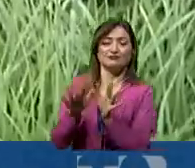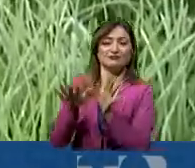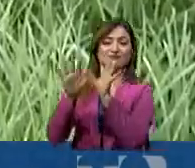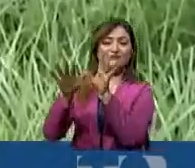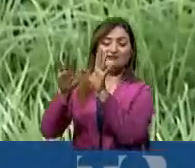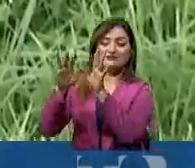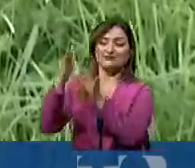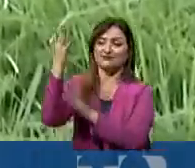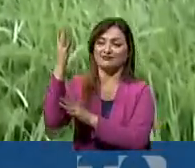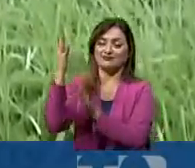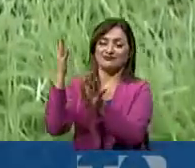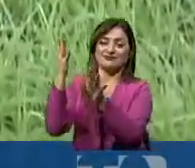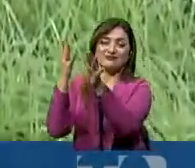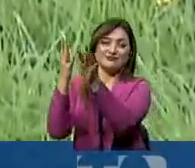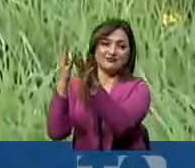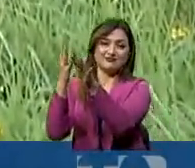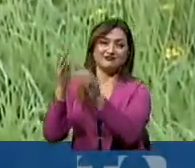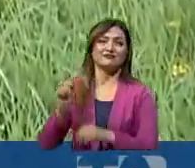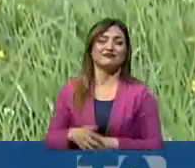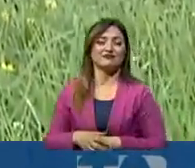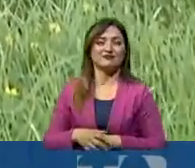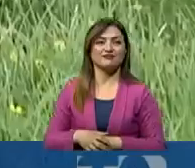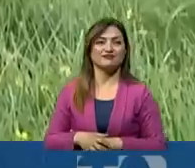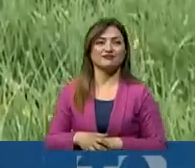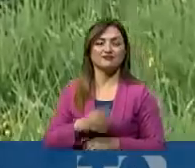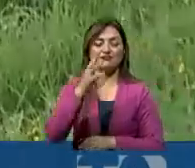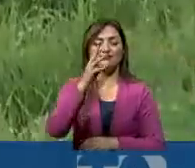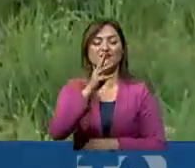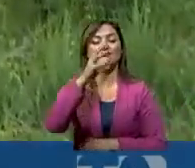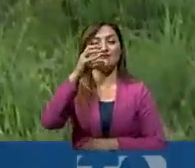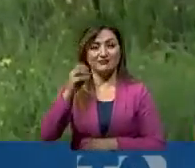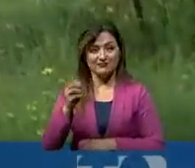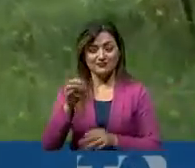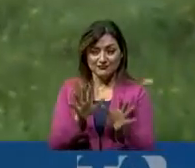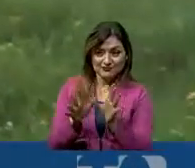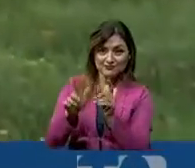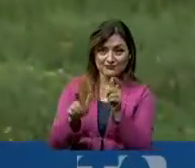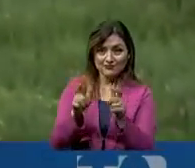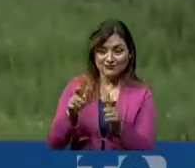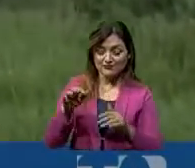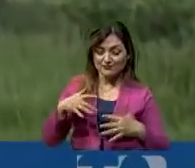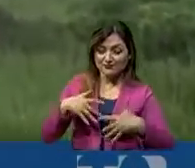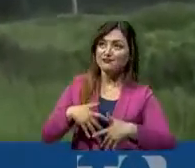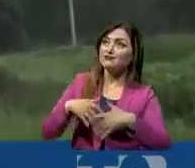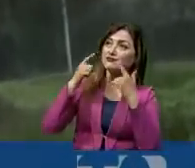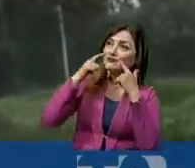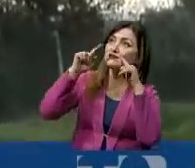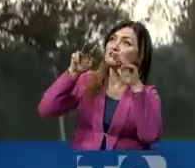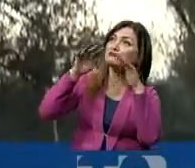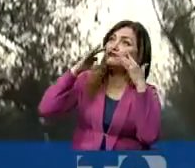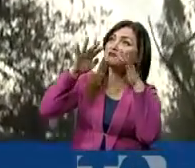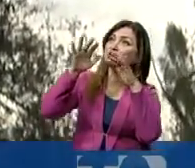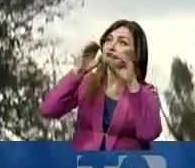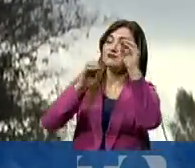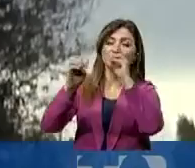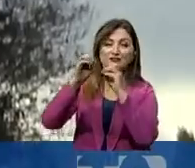y como un quilico se acercaba a acosarlo. Más de 60 especies de aves, los observadores pueden disfrutarlo en función de que esté